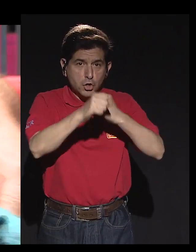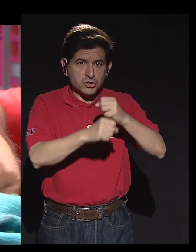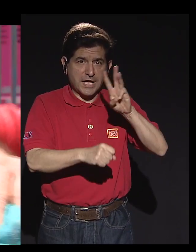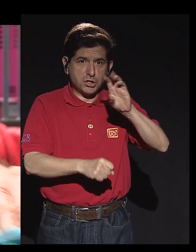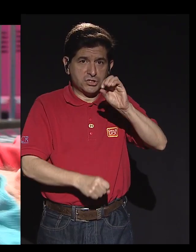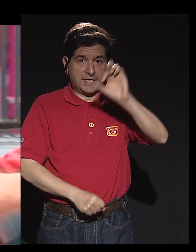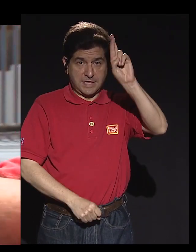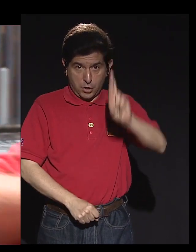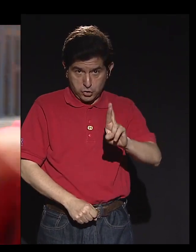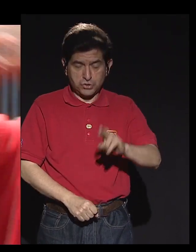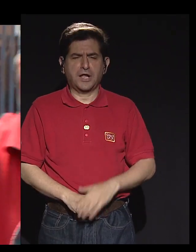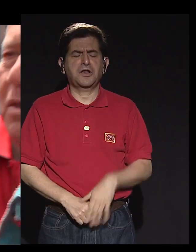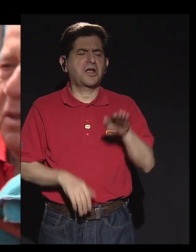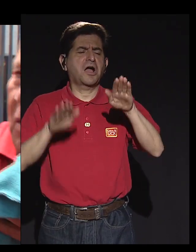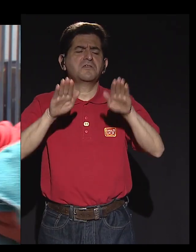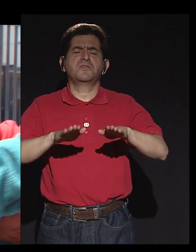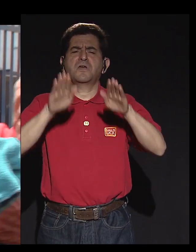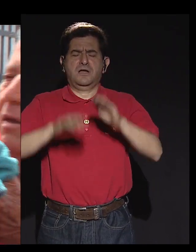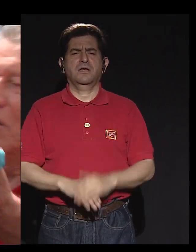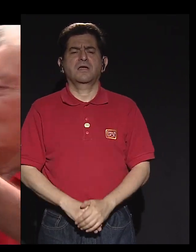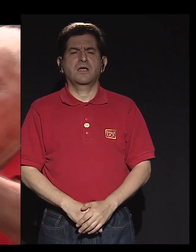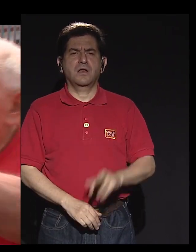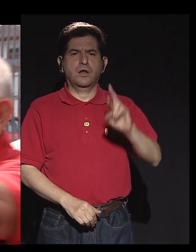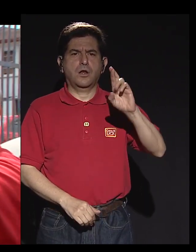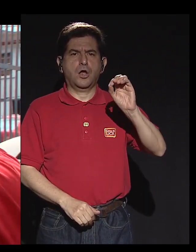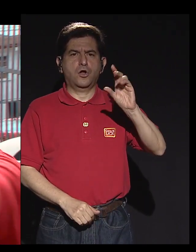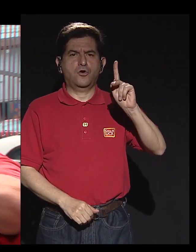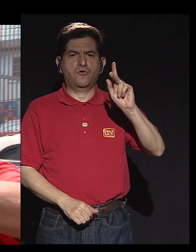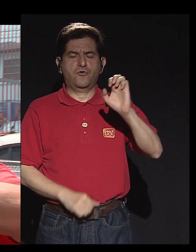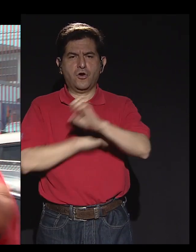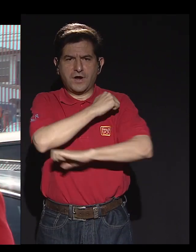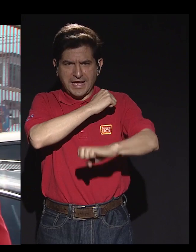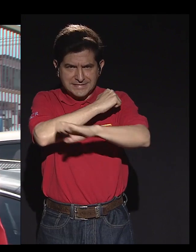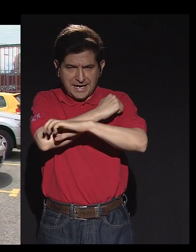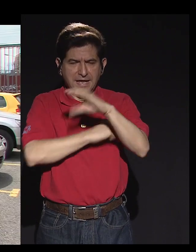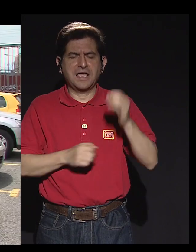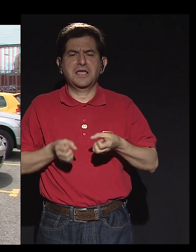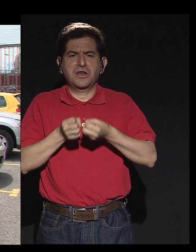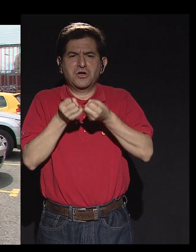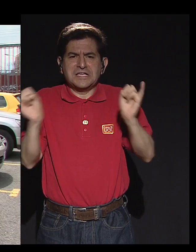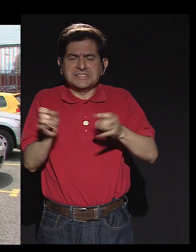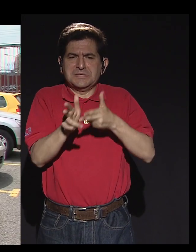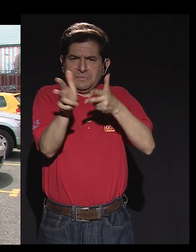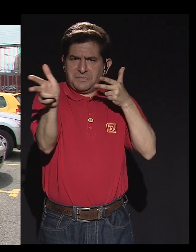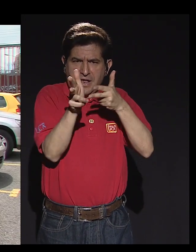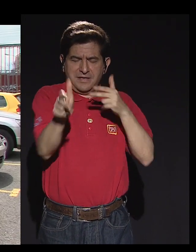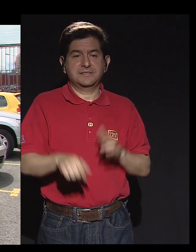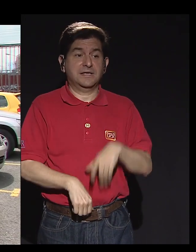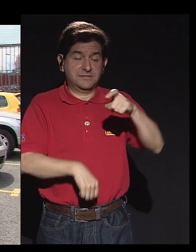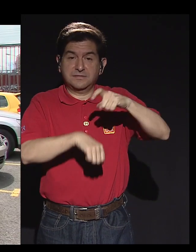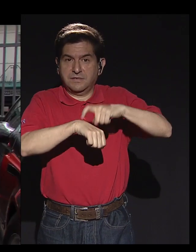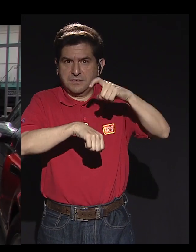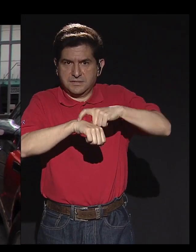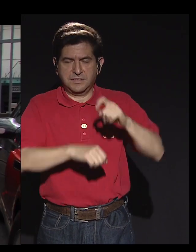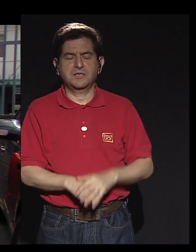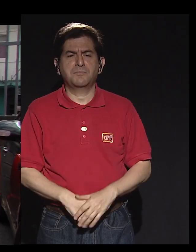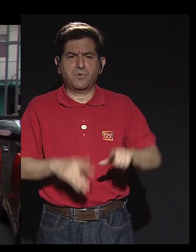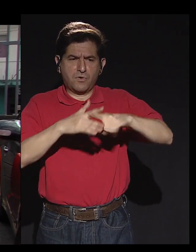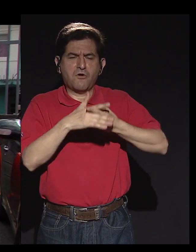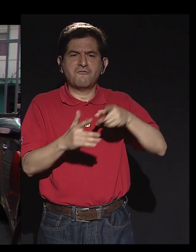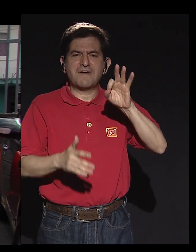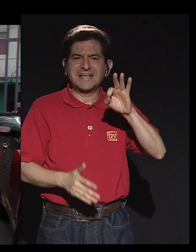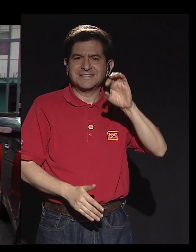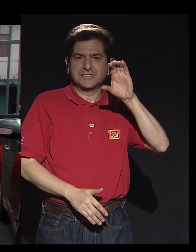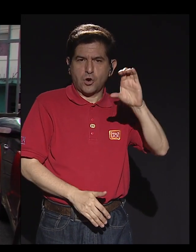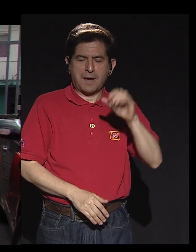Los 60s en Costa Rica se vivían tranquilos, con rock suave del extranjero y sin presas en las calles. Es en esta época en donde